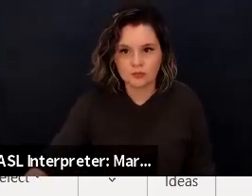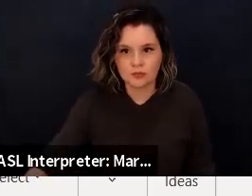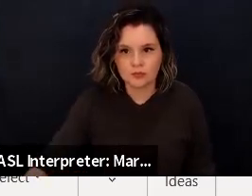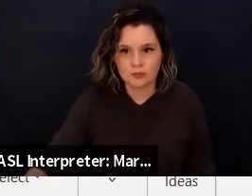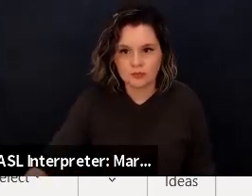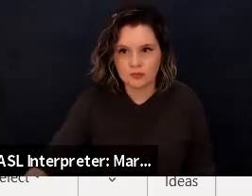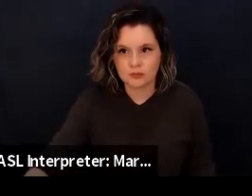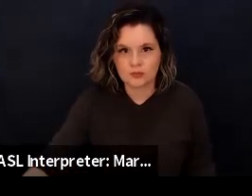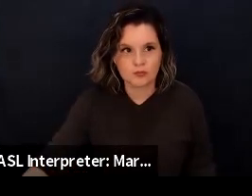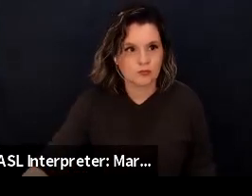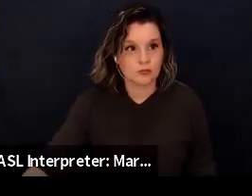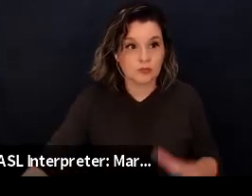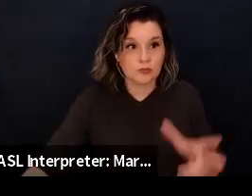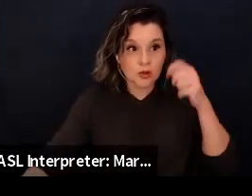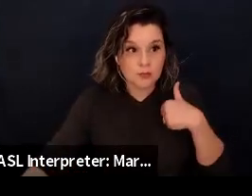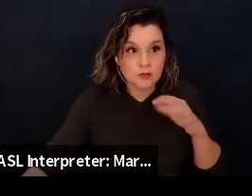Hola, ¿me escuchan?